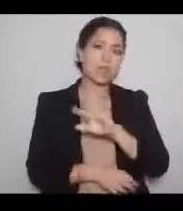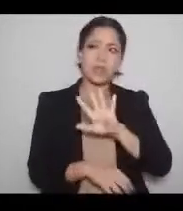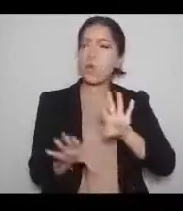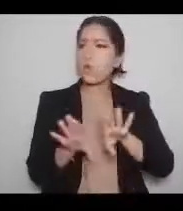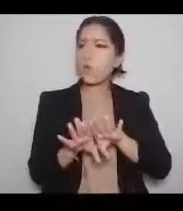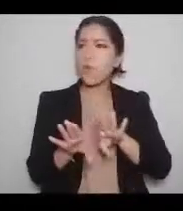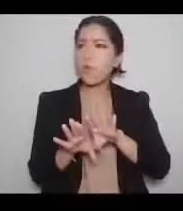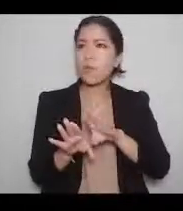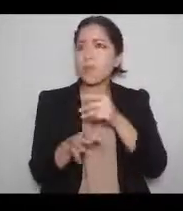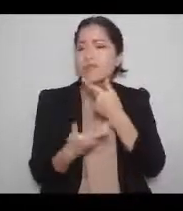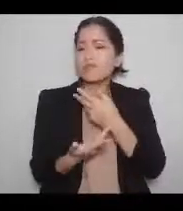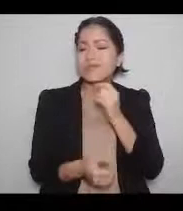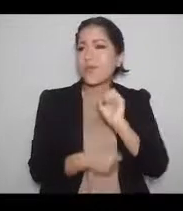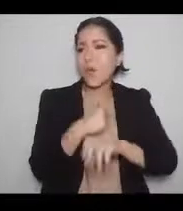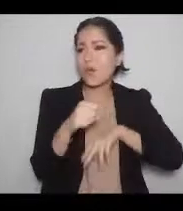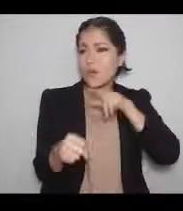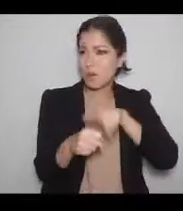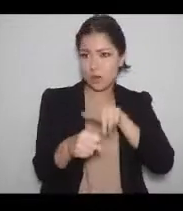¿Estabas enfermo cuando...